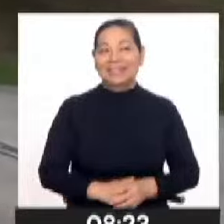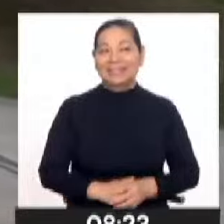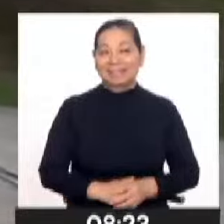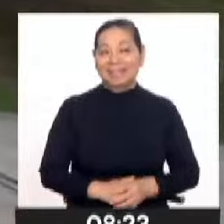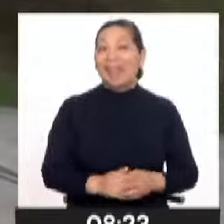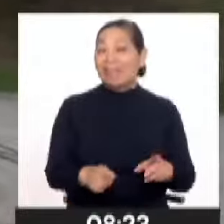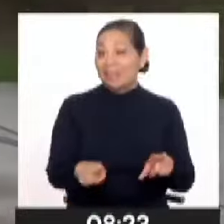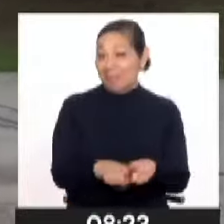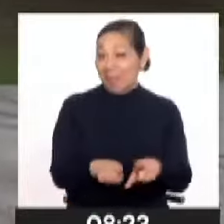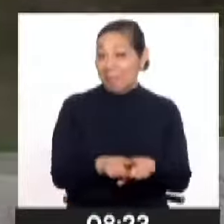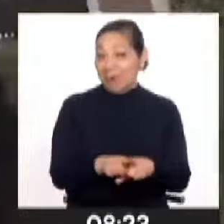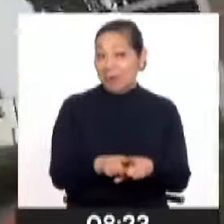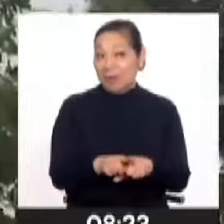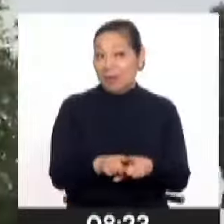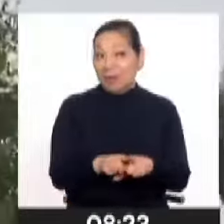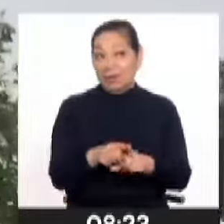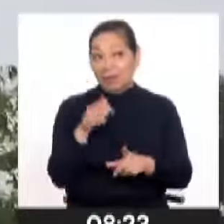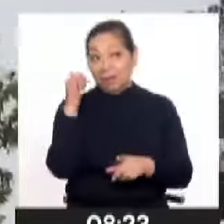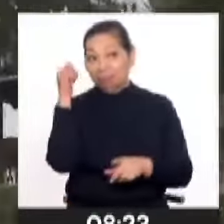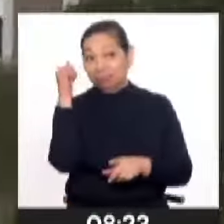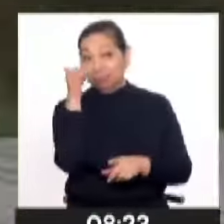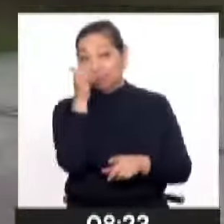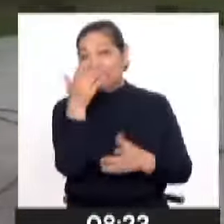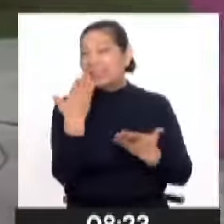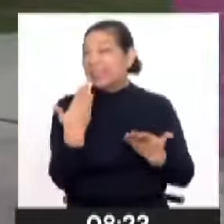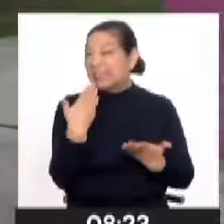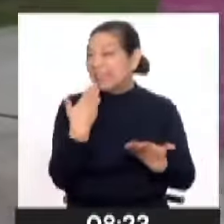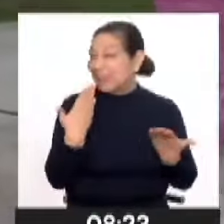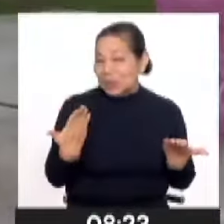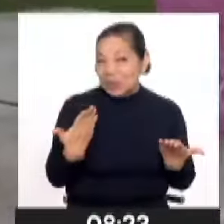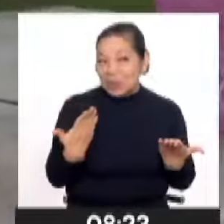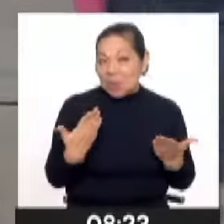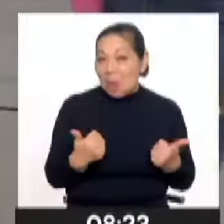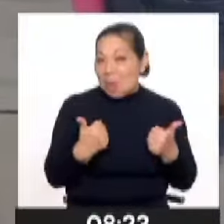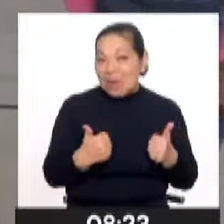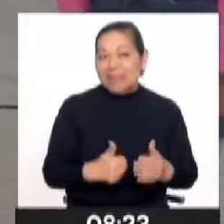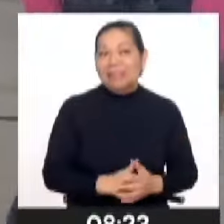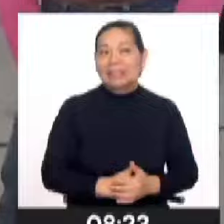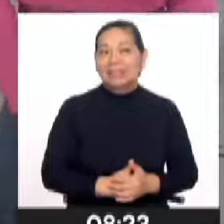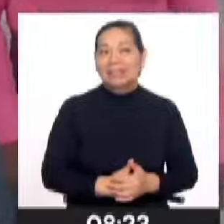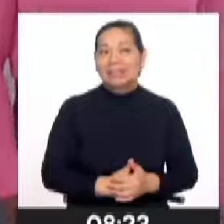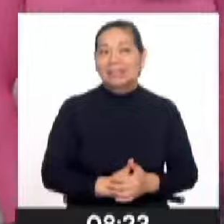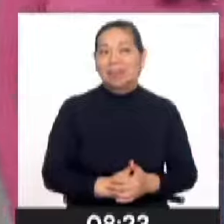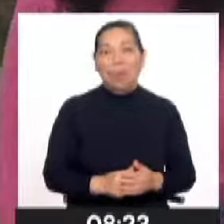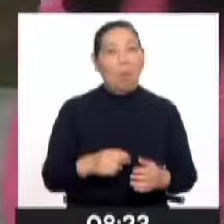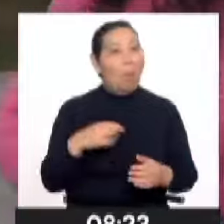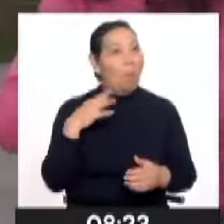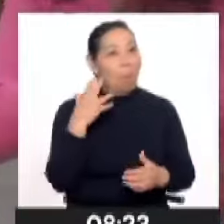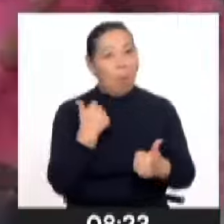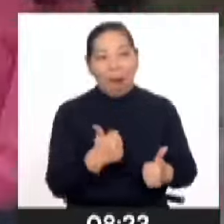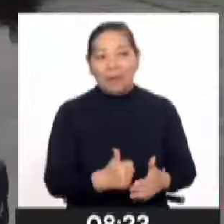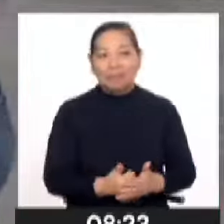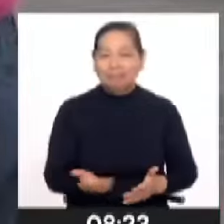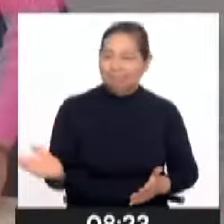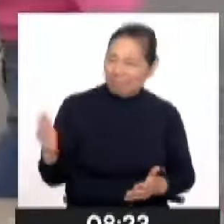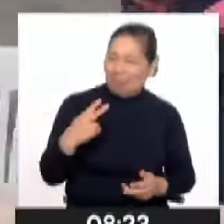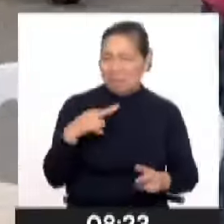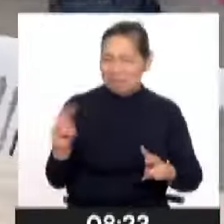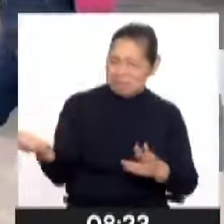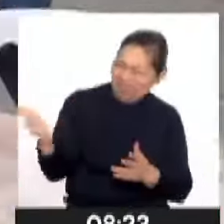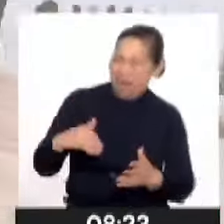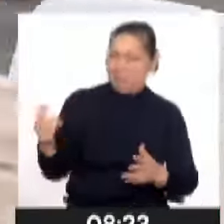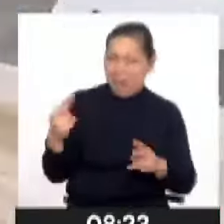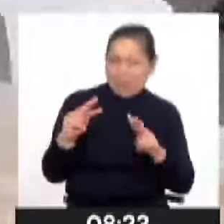Y tenemos esta super cámara del canal porque esto está muy bueno. Esto está bonito. Y vamos viendo que tenemos